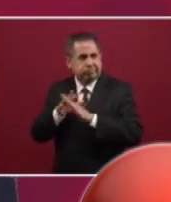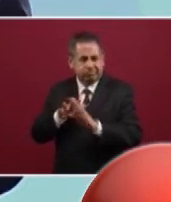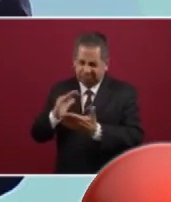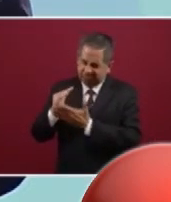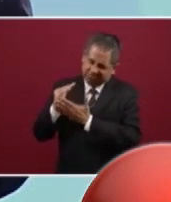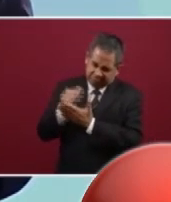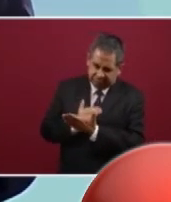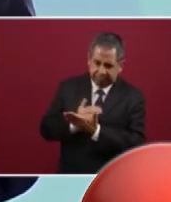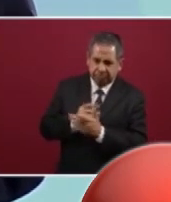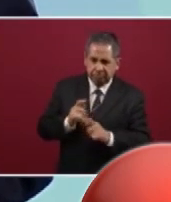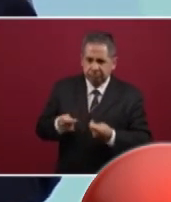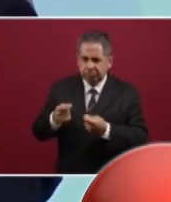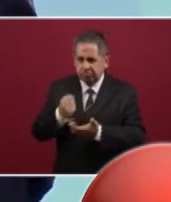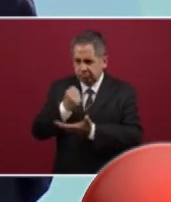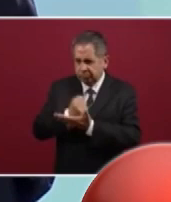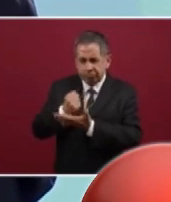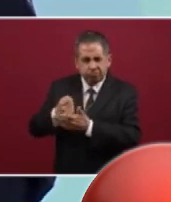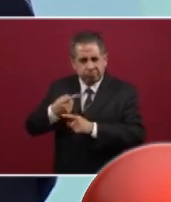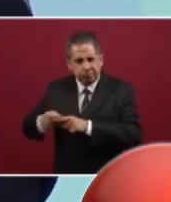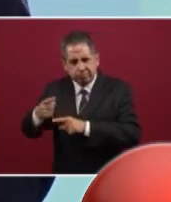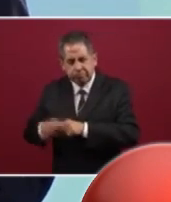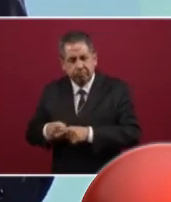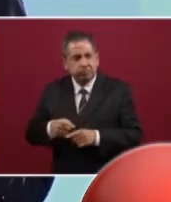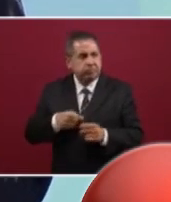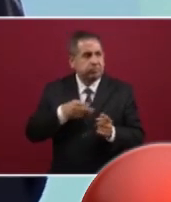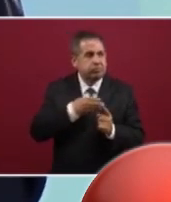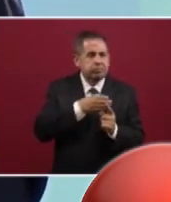de acreditar una vía distinta,